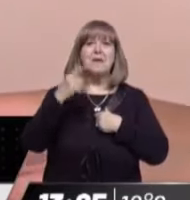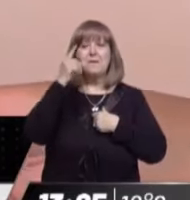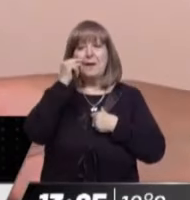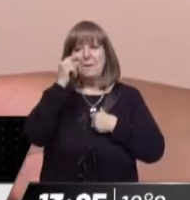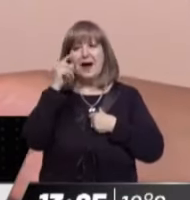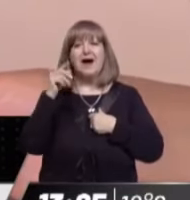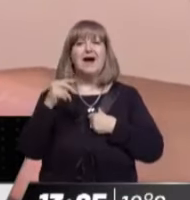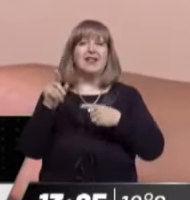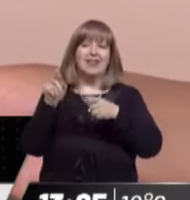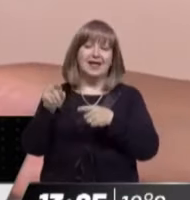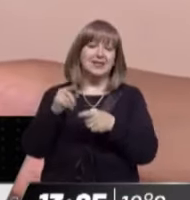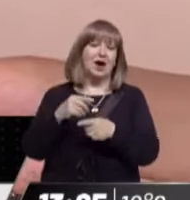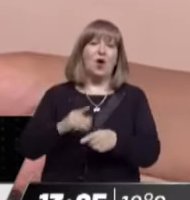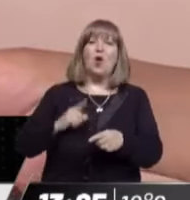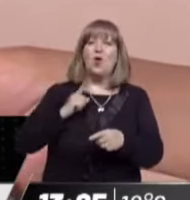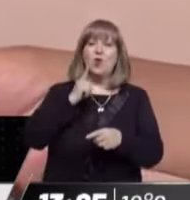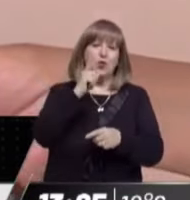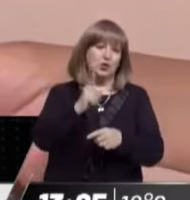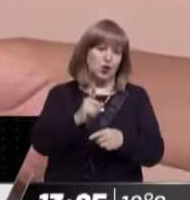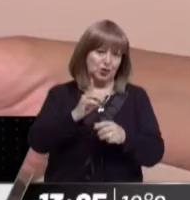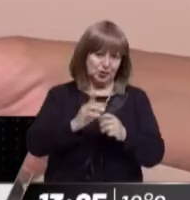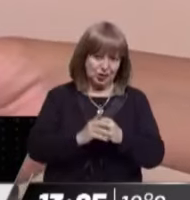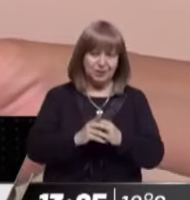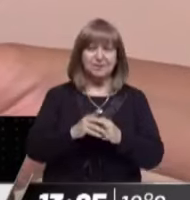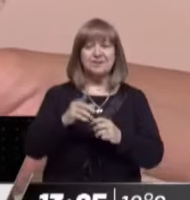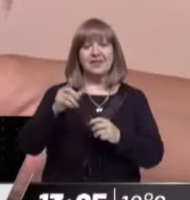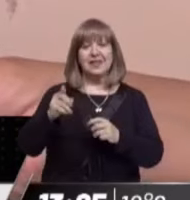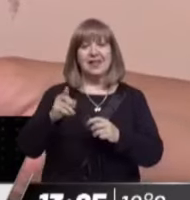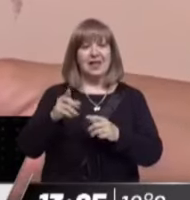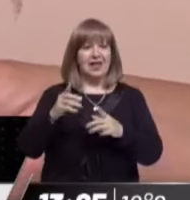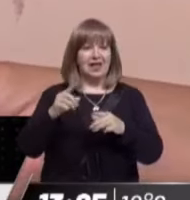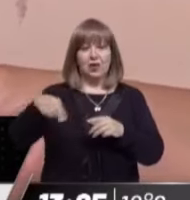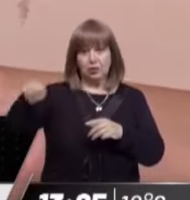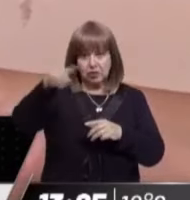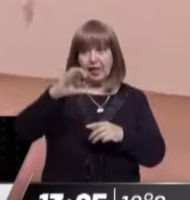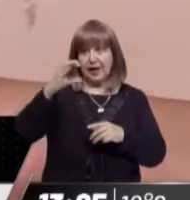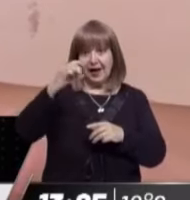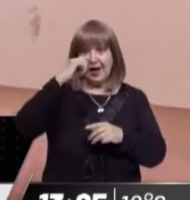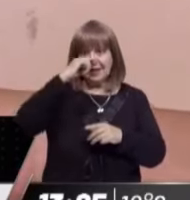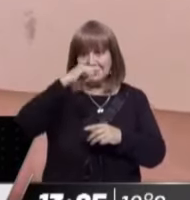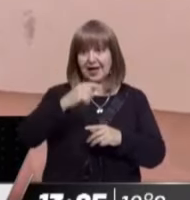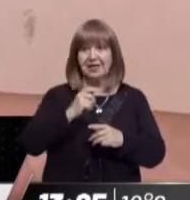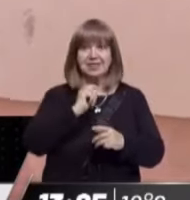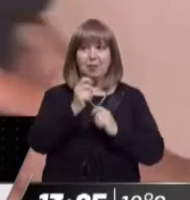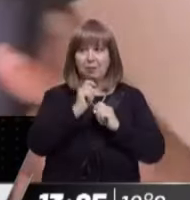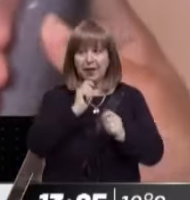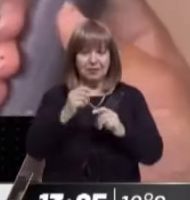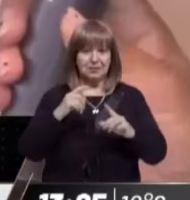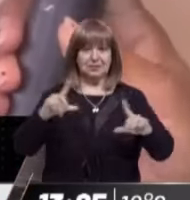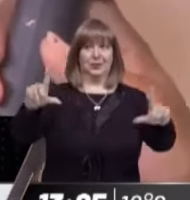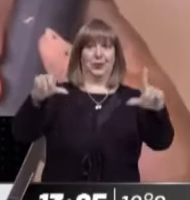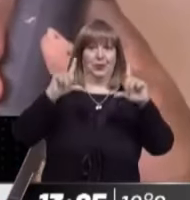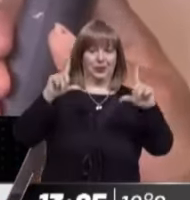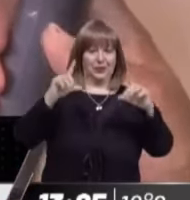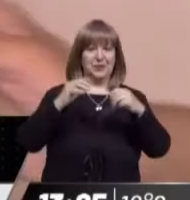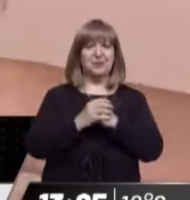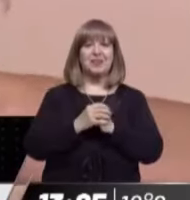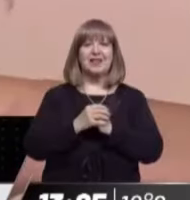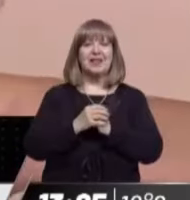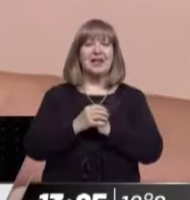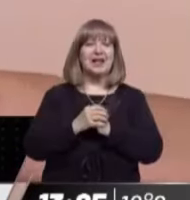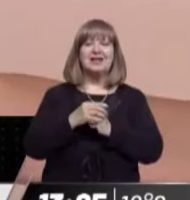muy feliz, también. Orgulloso. Bueno, y que estén ustedes también haciendo la nota también. ¿Qué le decís a Morena